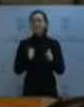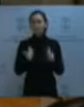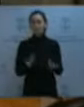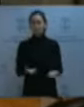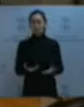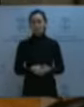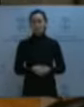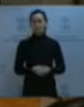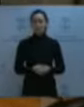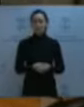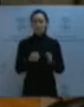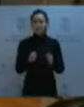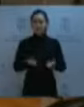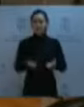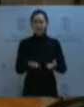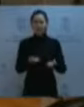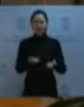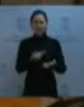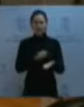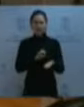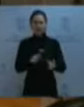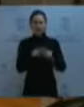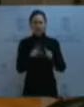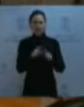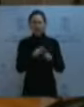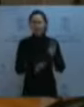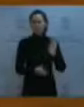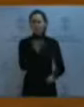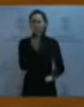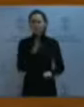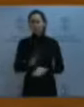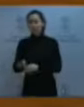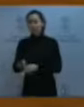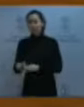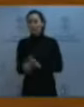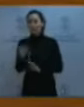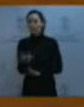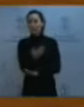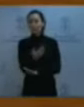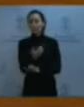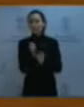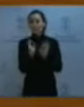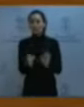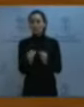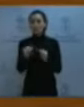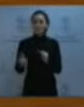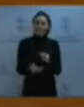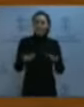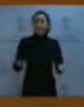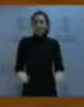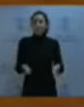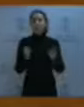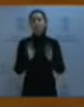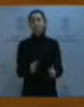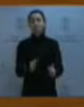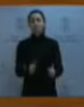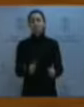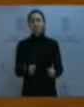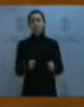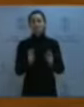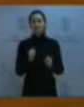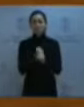aumentado enormemente el gasto social, pero la inversión productiva sigue como estaba o disminuye. Por tanto, el crecimiento, la creación de